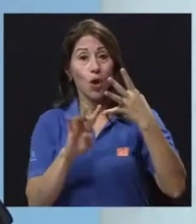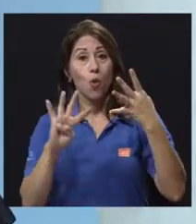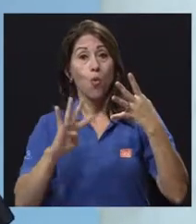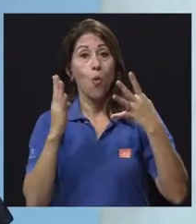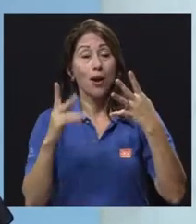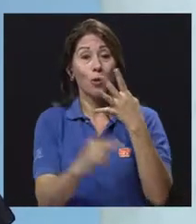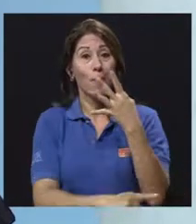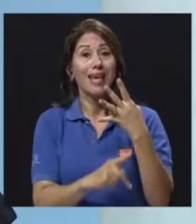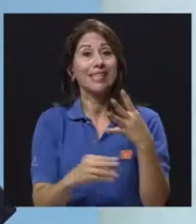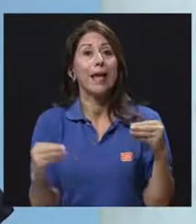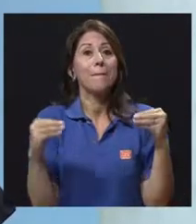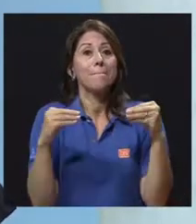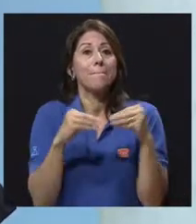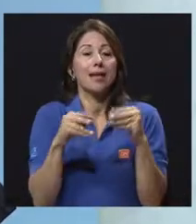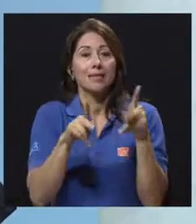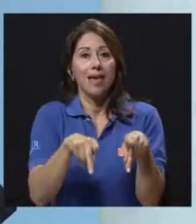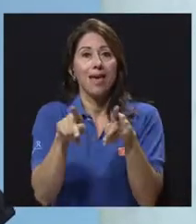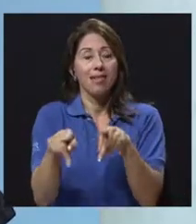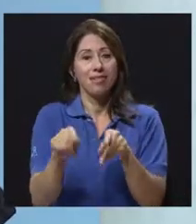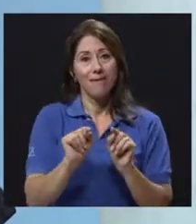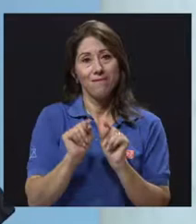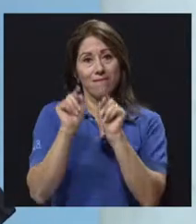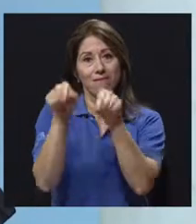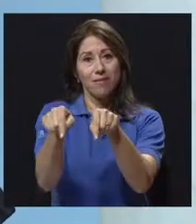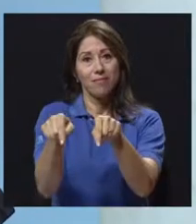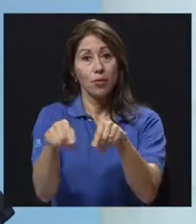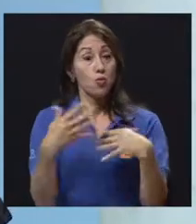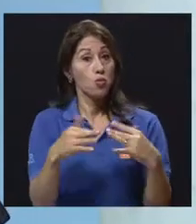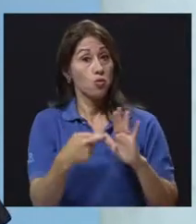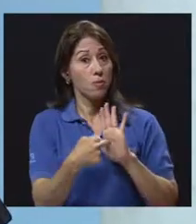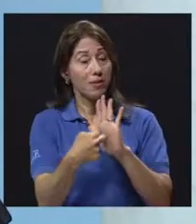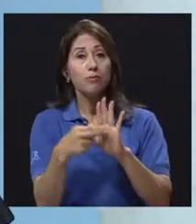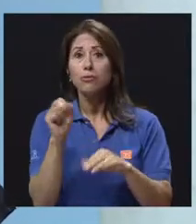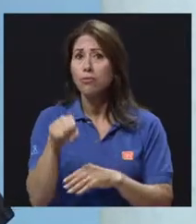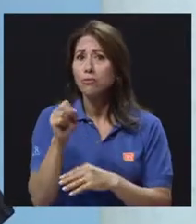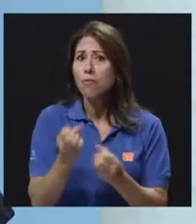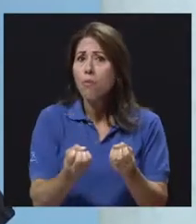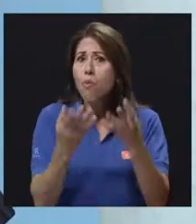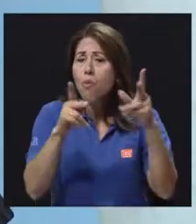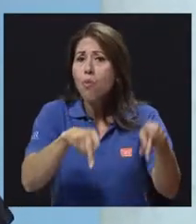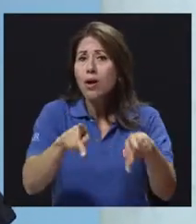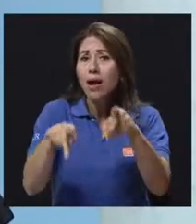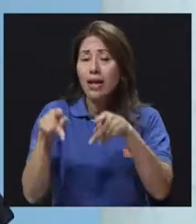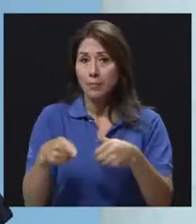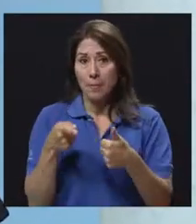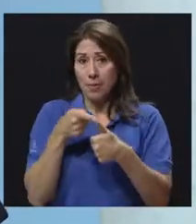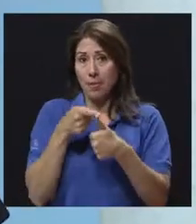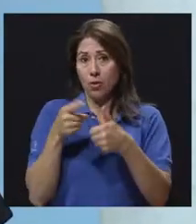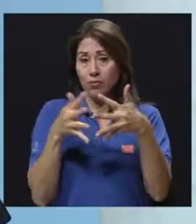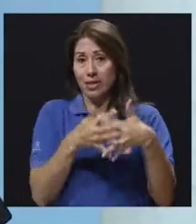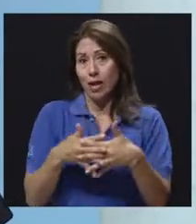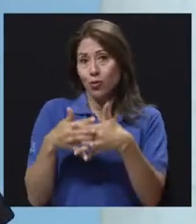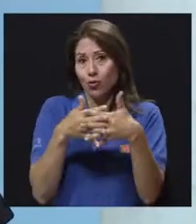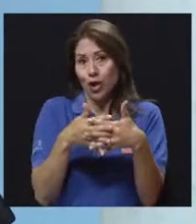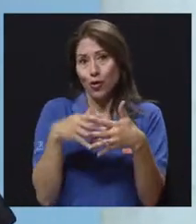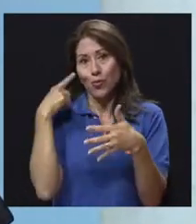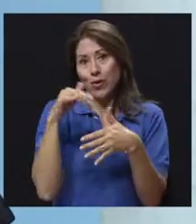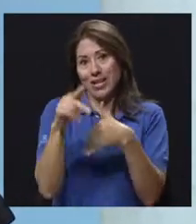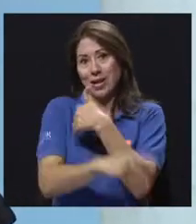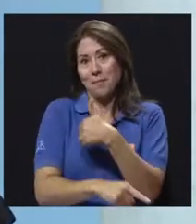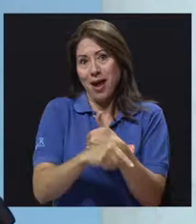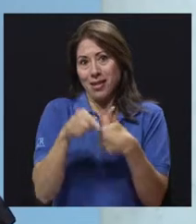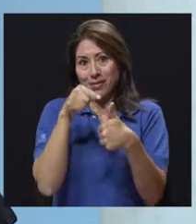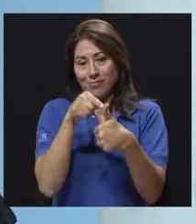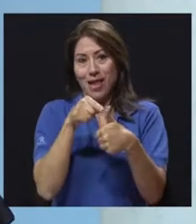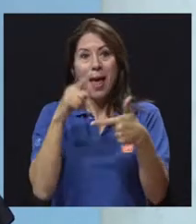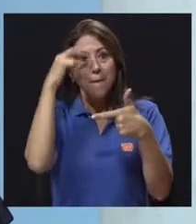que más gente lleva a la maratón. Más representación. Entonces, es un número bastante impresionante, claro, porque, digamos, claro, de primero Estados Unidos, que es el país local, claro, México,